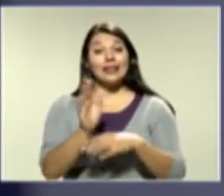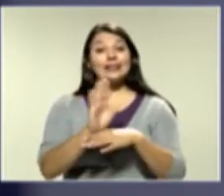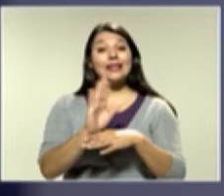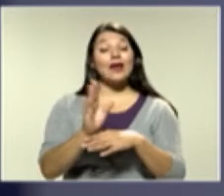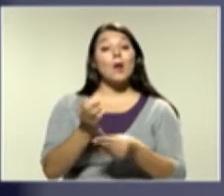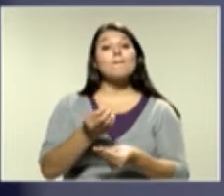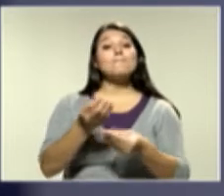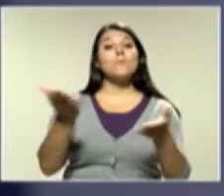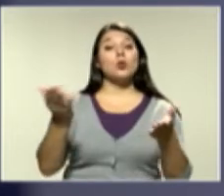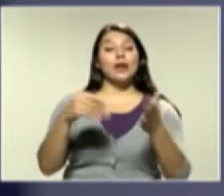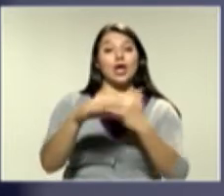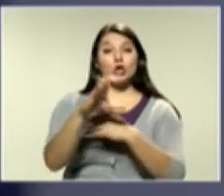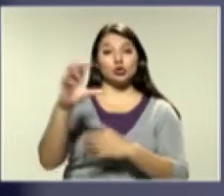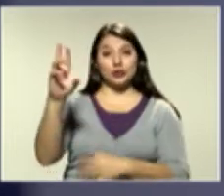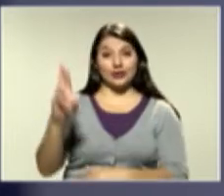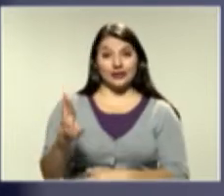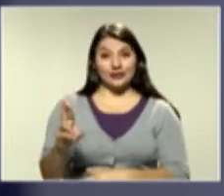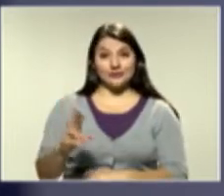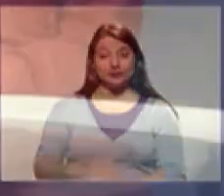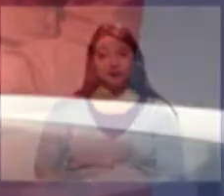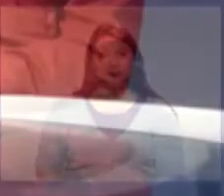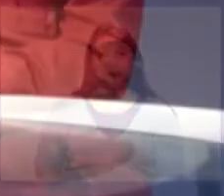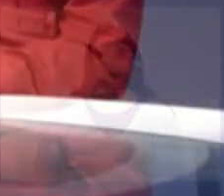televisión pública de Costa Rica.